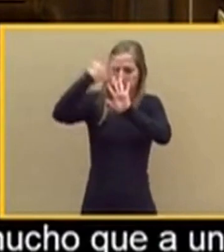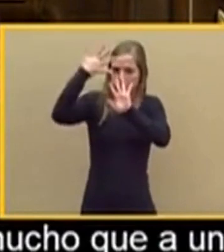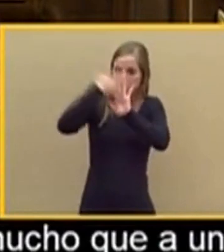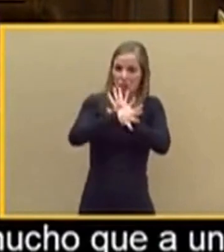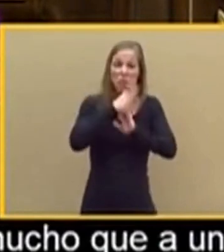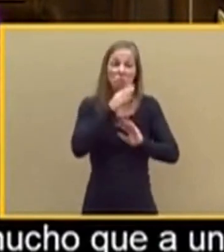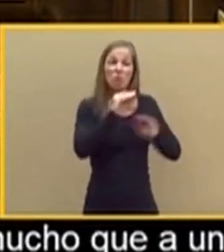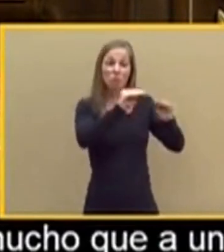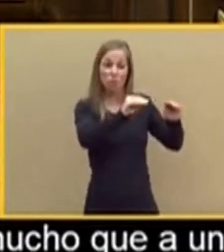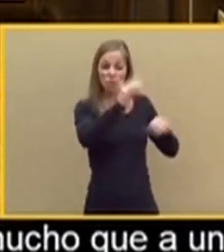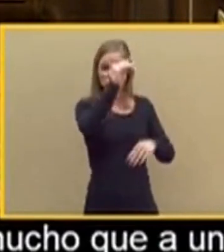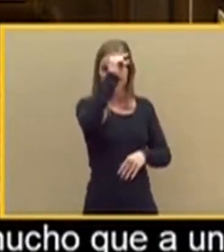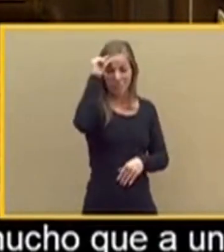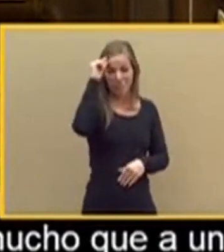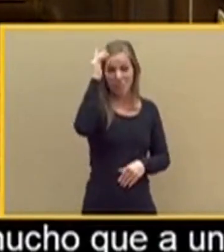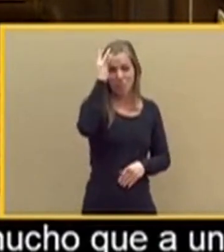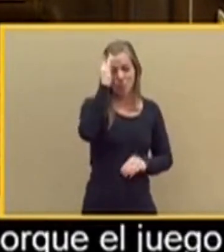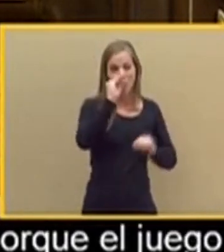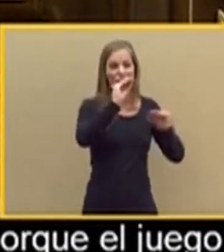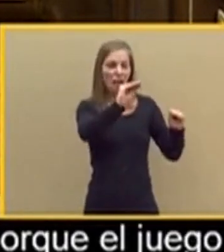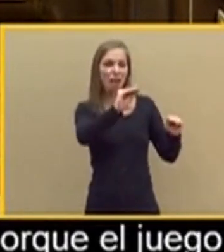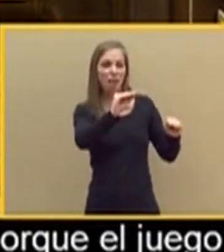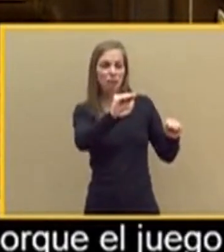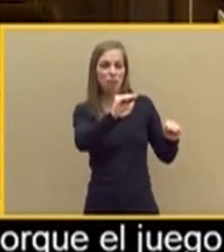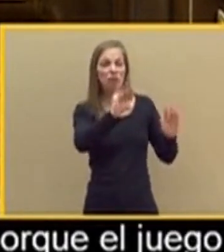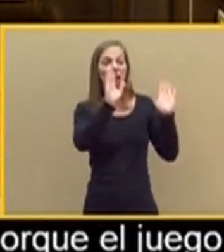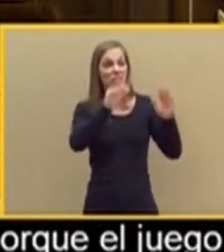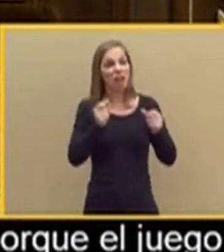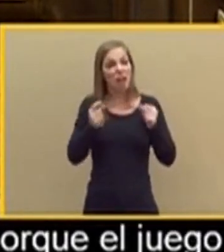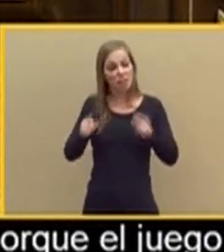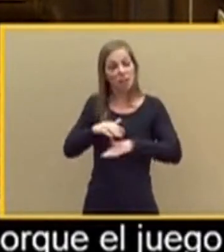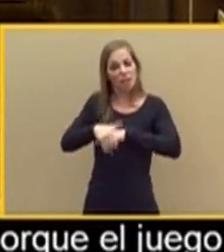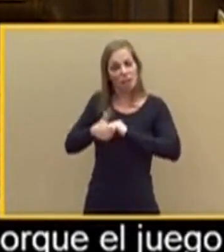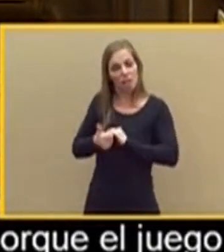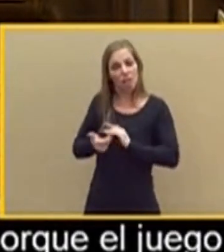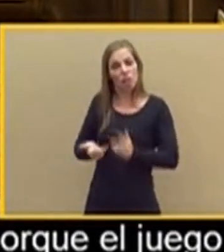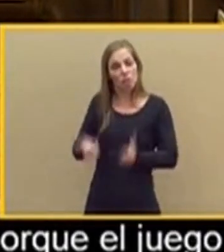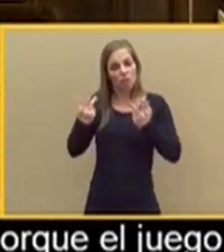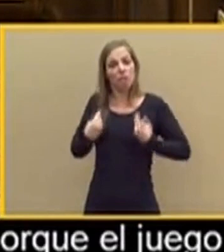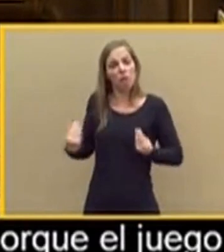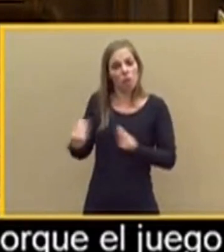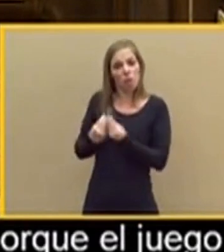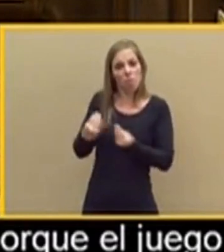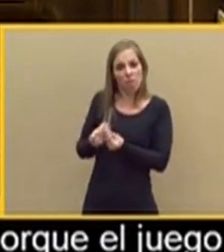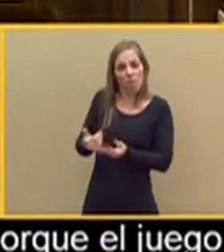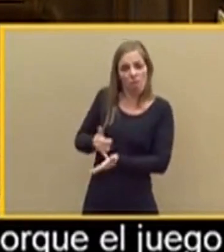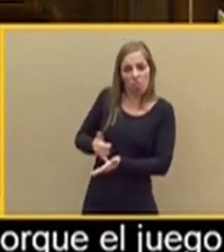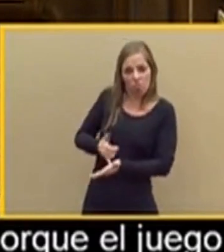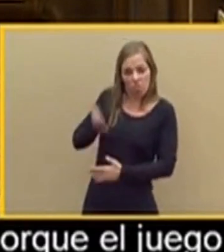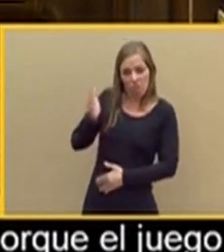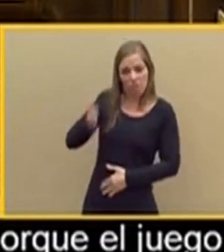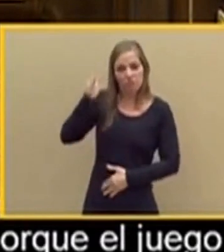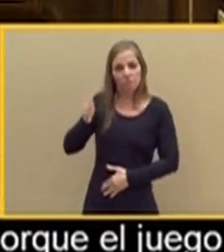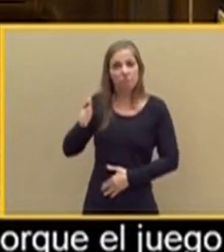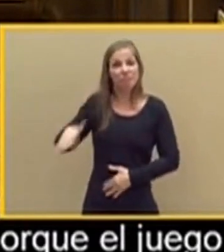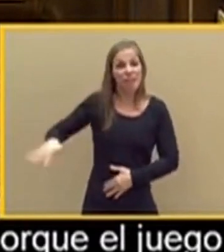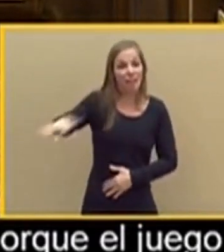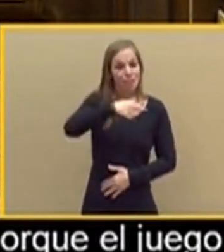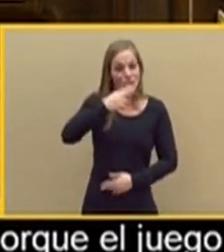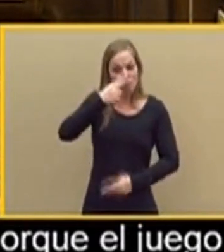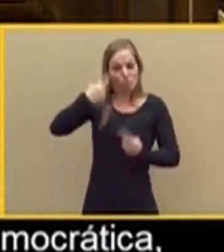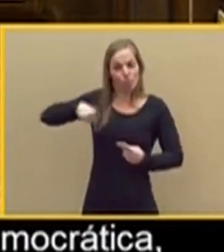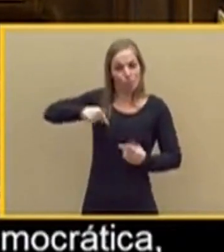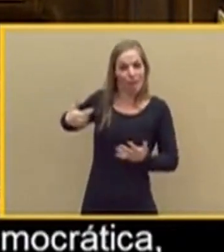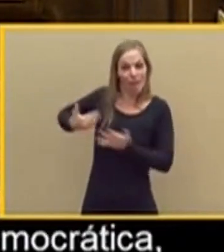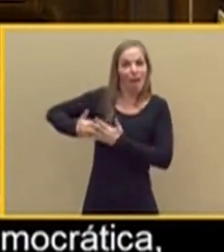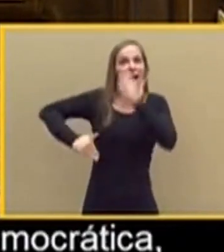ellos participan solo debilita la convivencia democrática, deteriora el espacio público que con tanto trabajo hemos